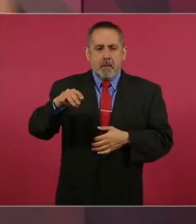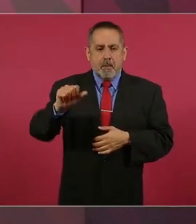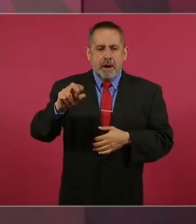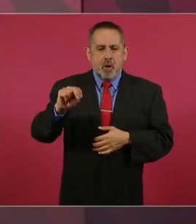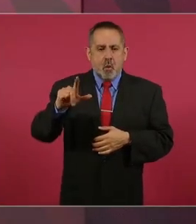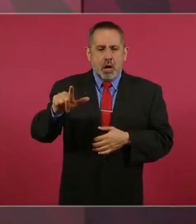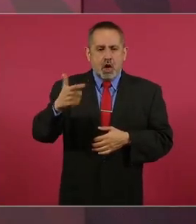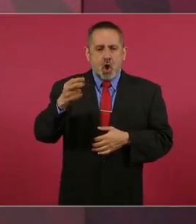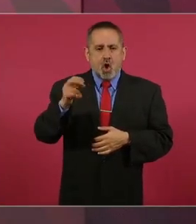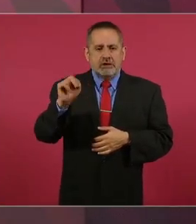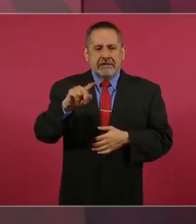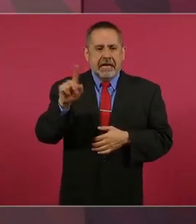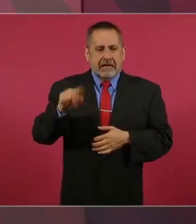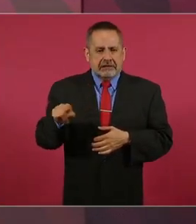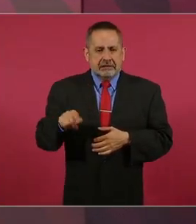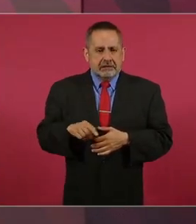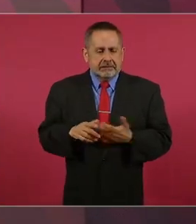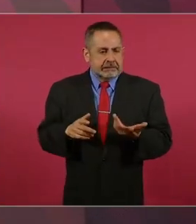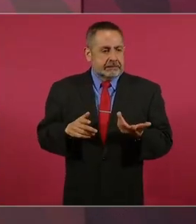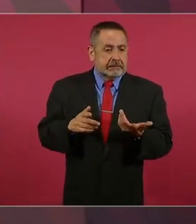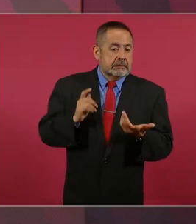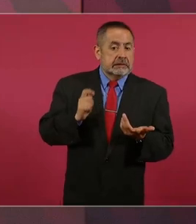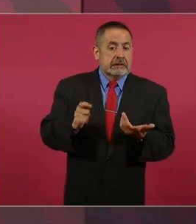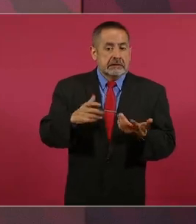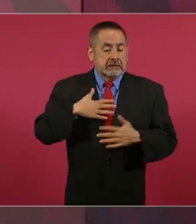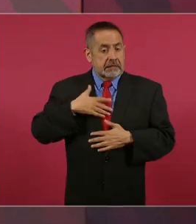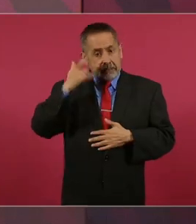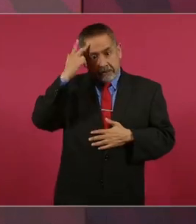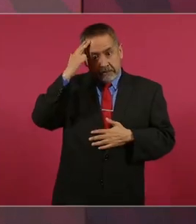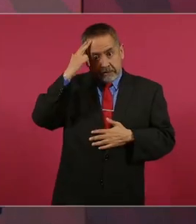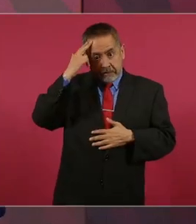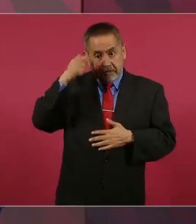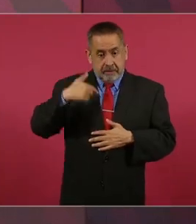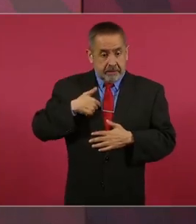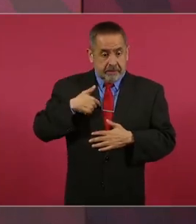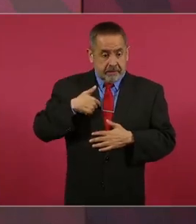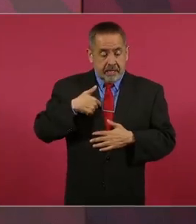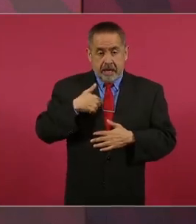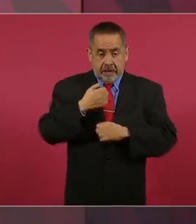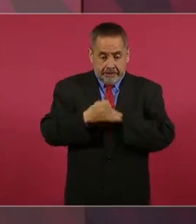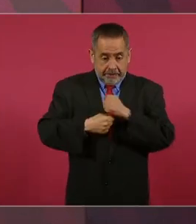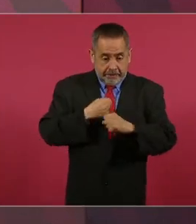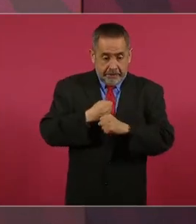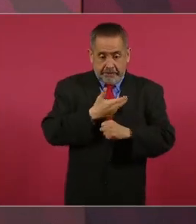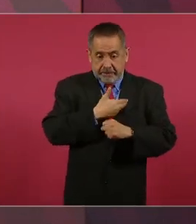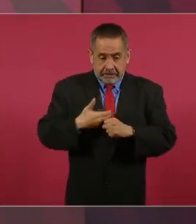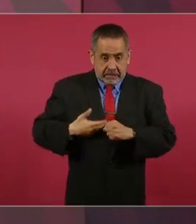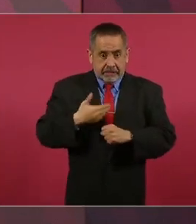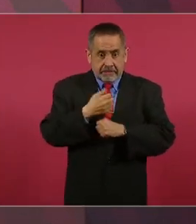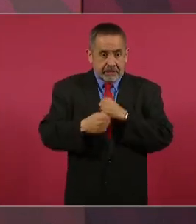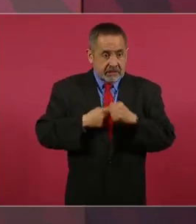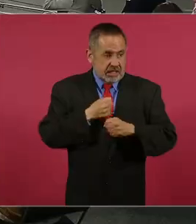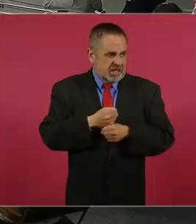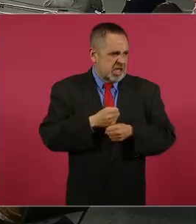porque había llegado al poder por la fuerza,